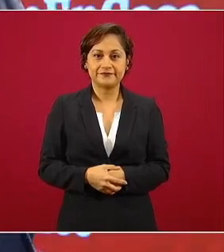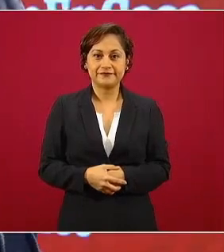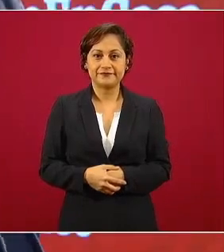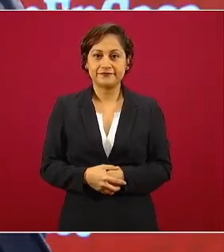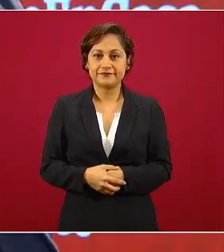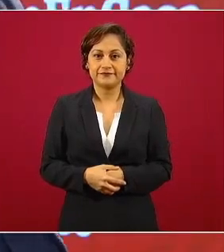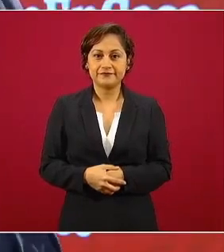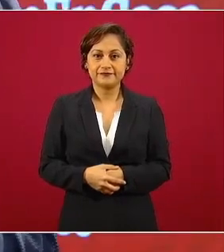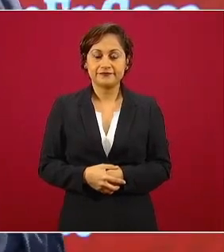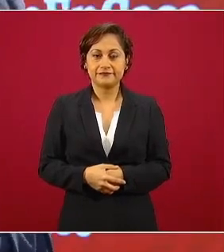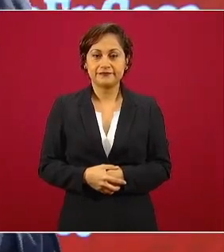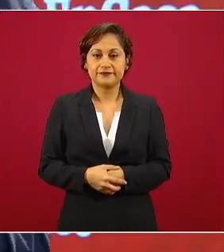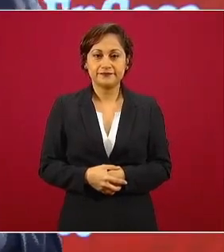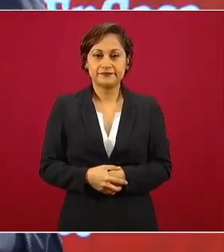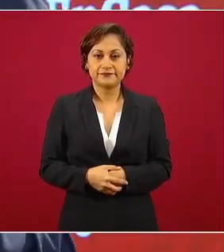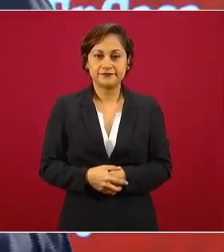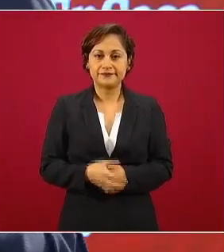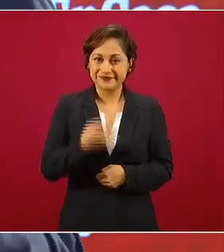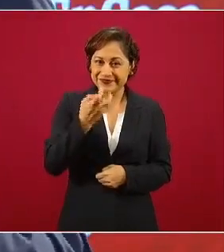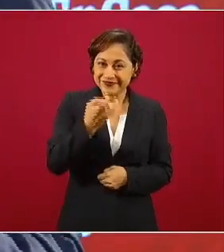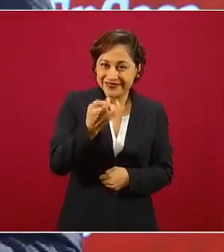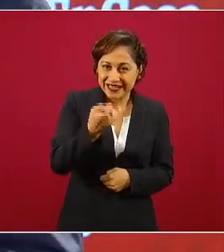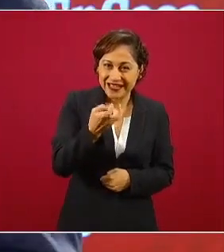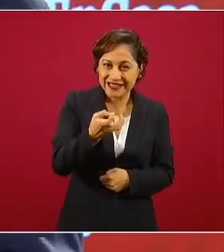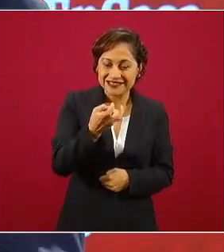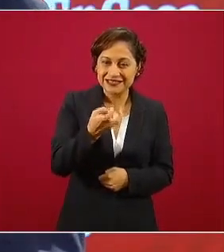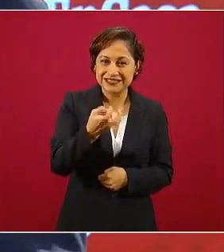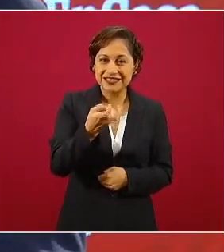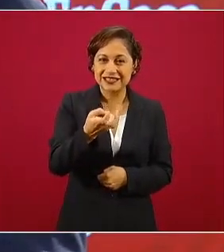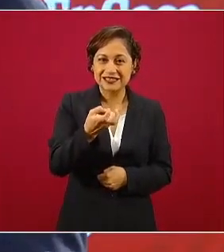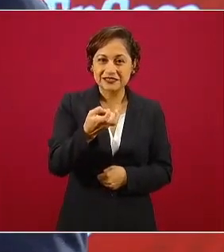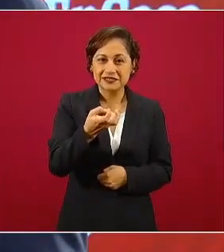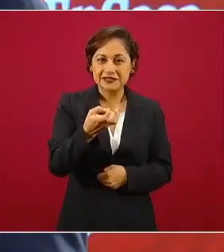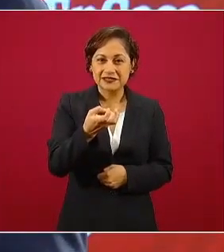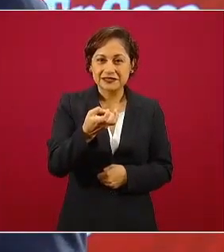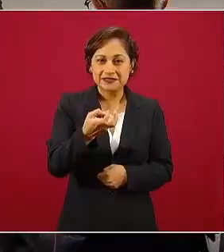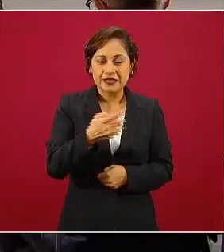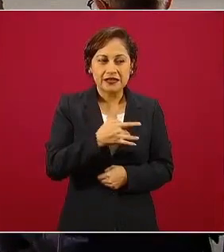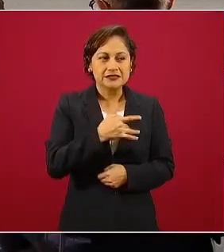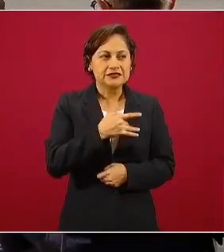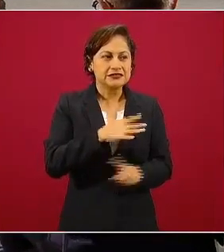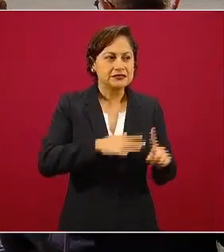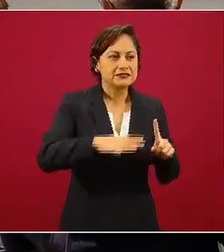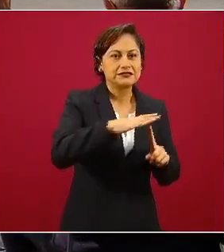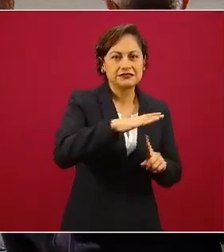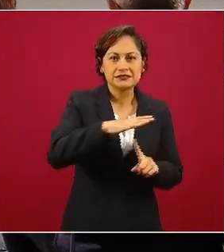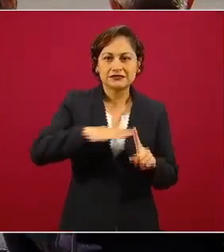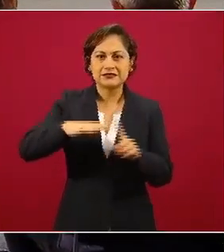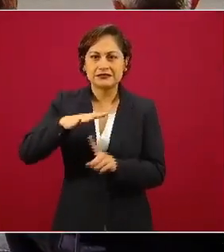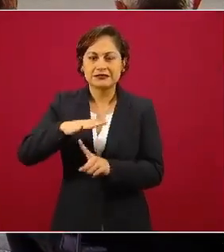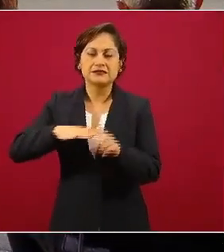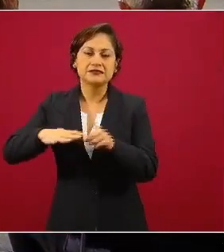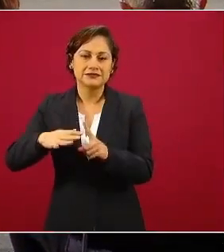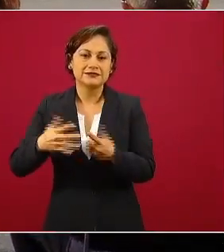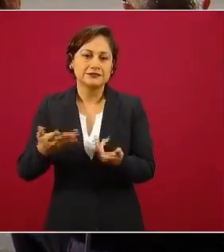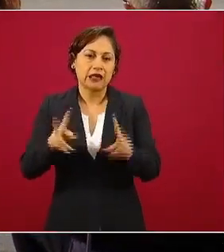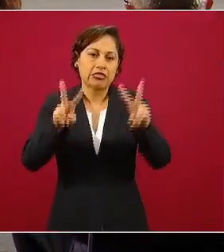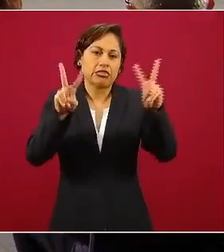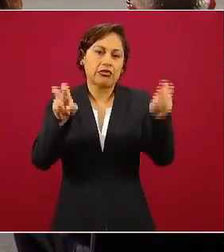Entonces, eso es lo que sucede, que como vienen las elecciones,